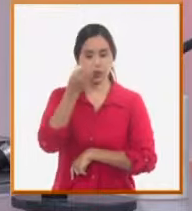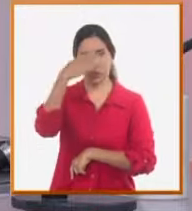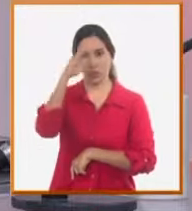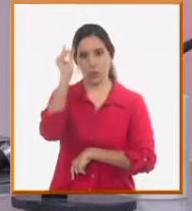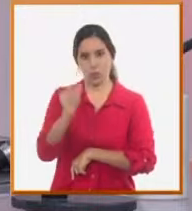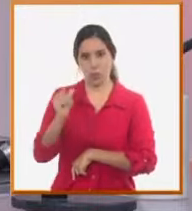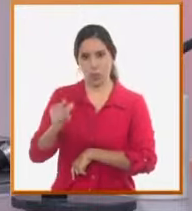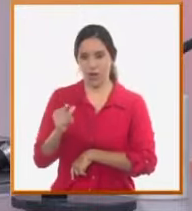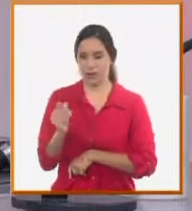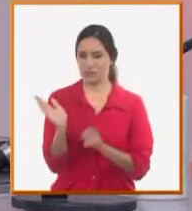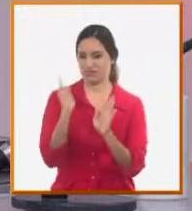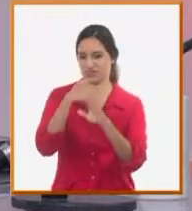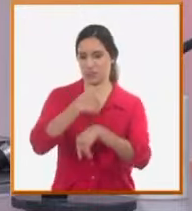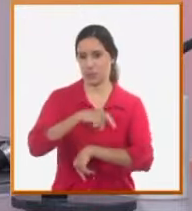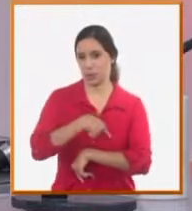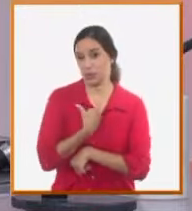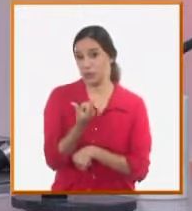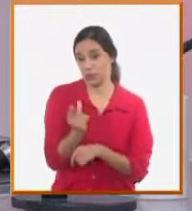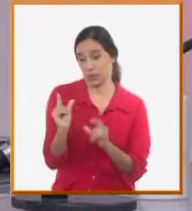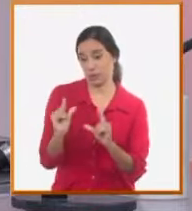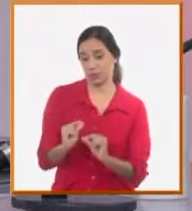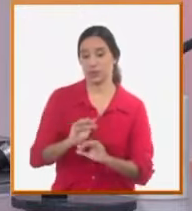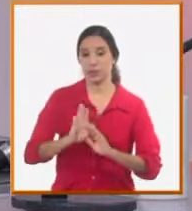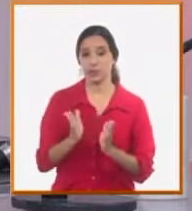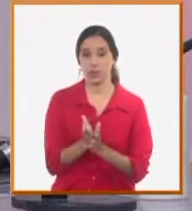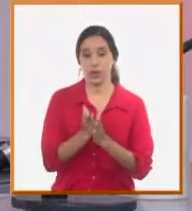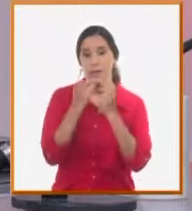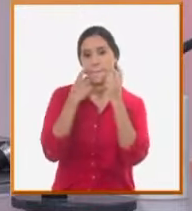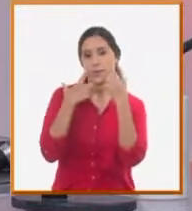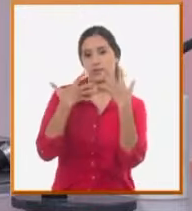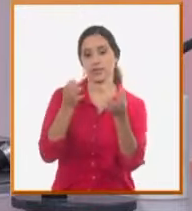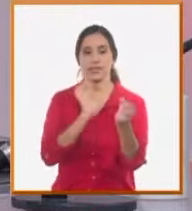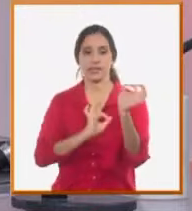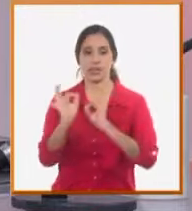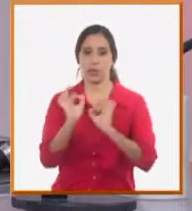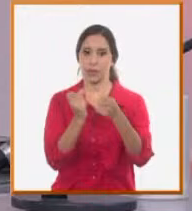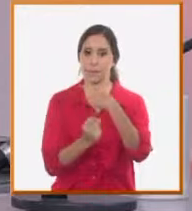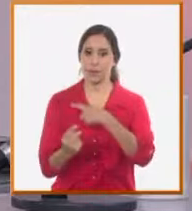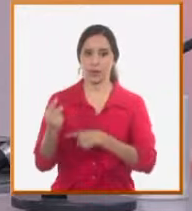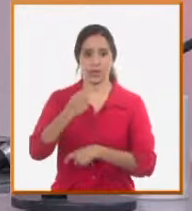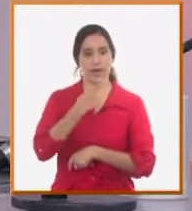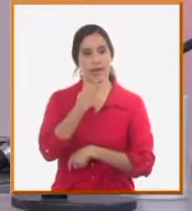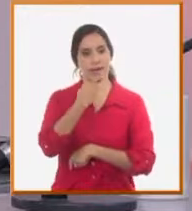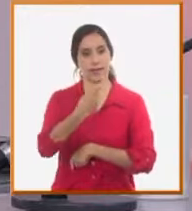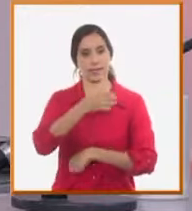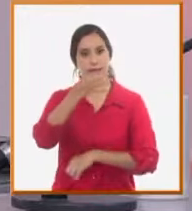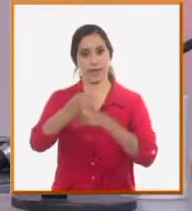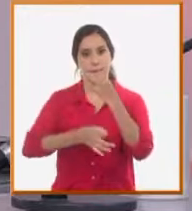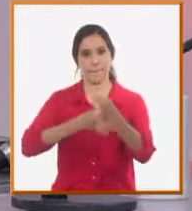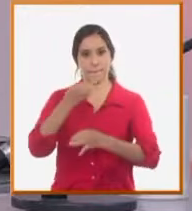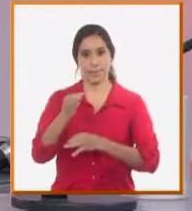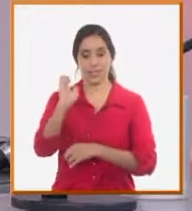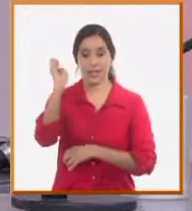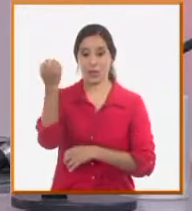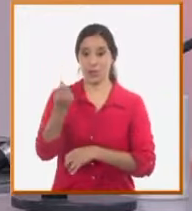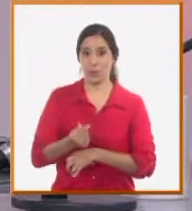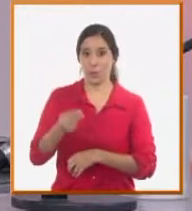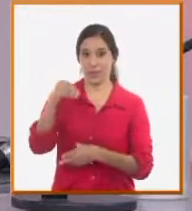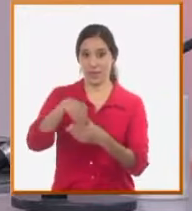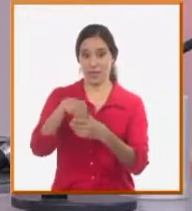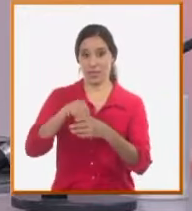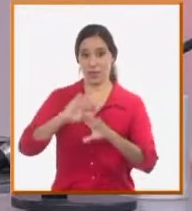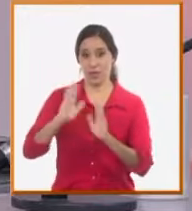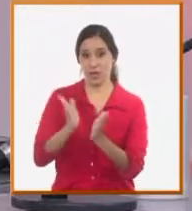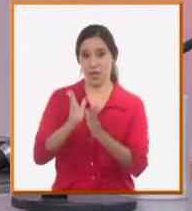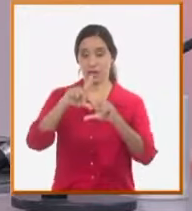de seguros en particular mucho más, por lo que es válido que estas actividades se den a conocer. La situación económica actual no ayuda mucho a fomentar esta